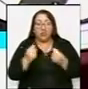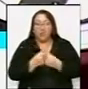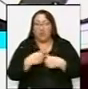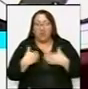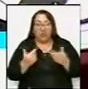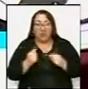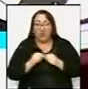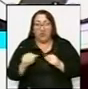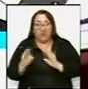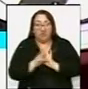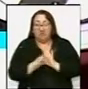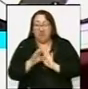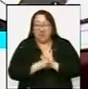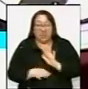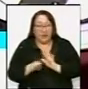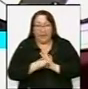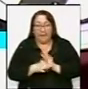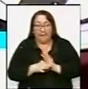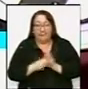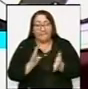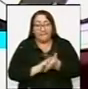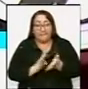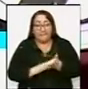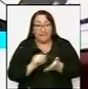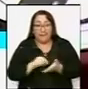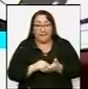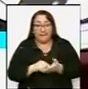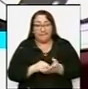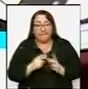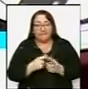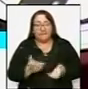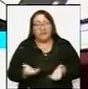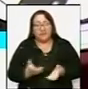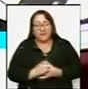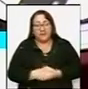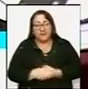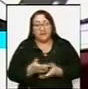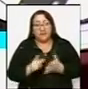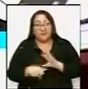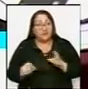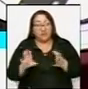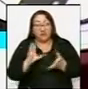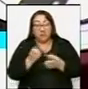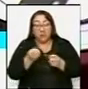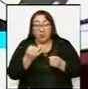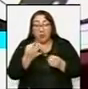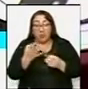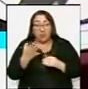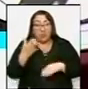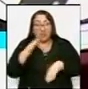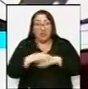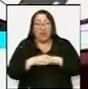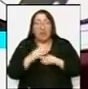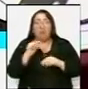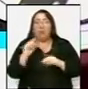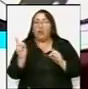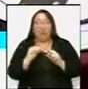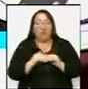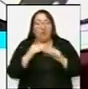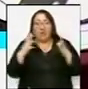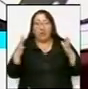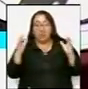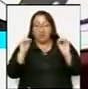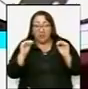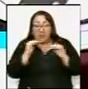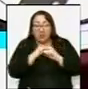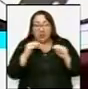ese número mínimo de afiliados, obviamente incurre pues en causal de suspensión, y si no lo subsana, tiene que cancelarse la